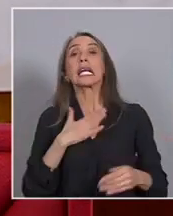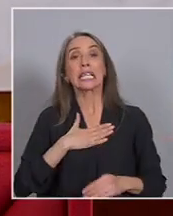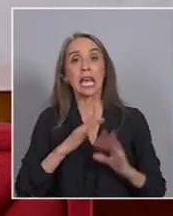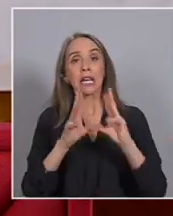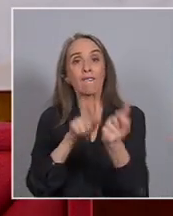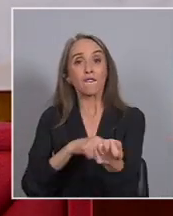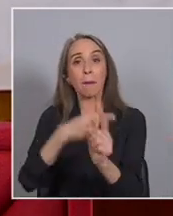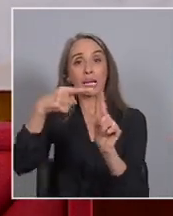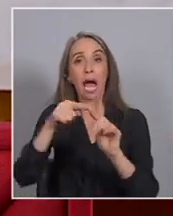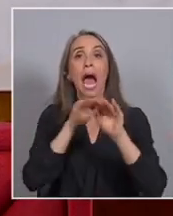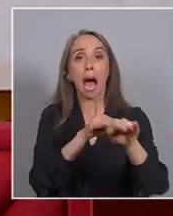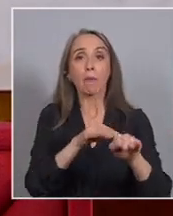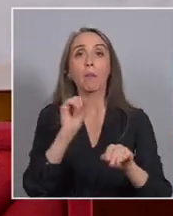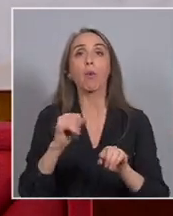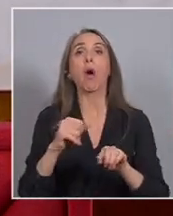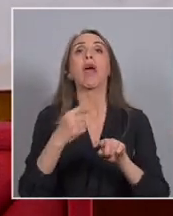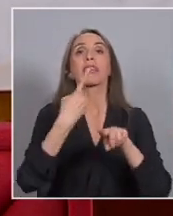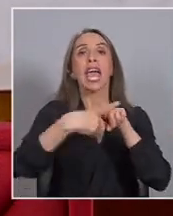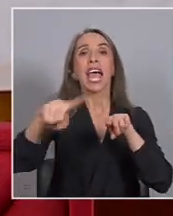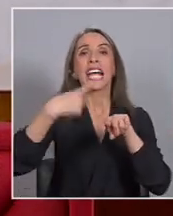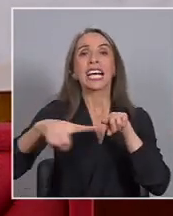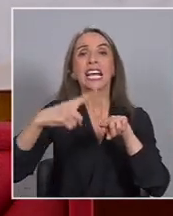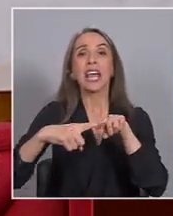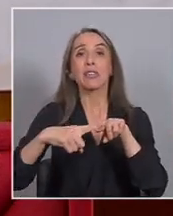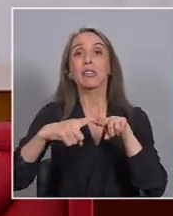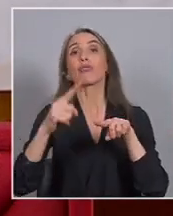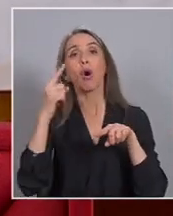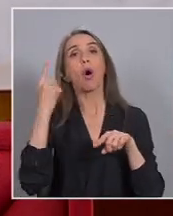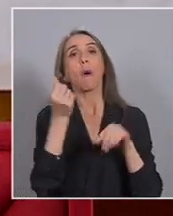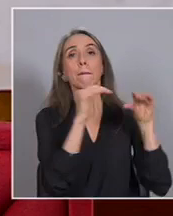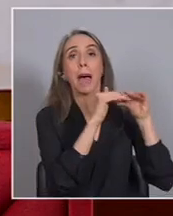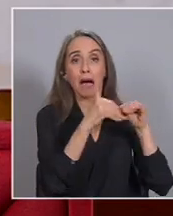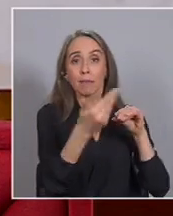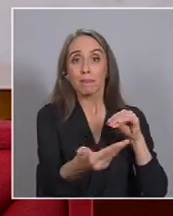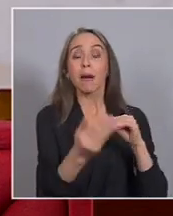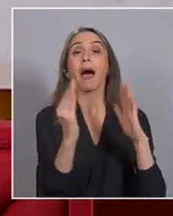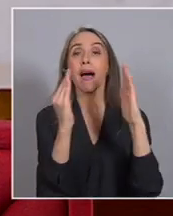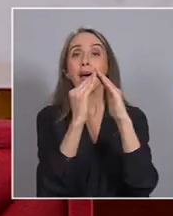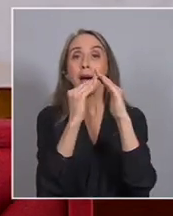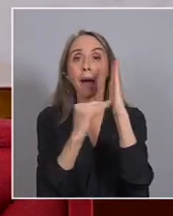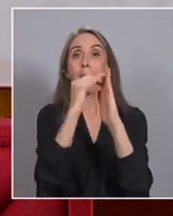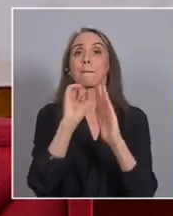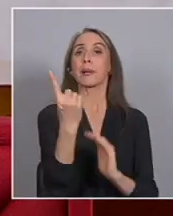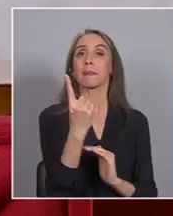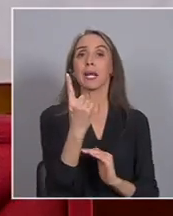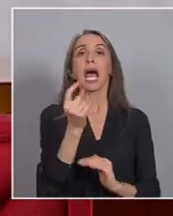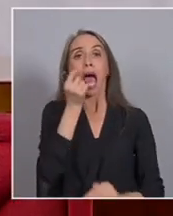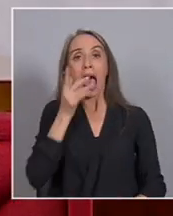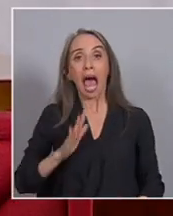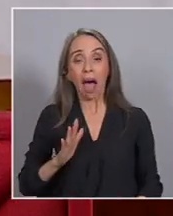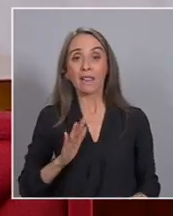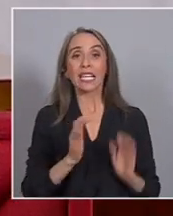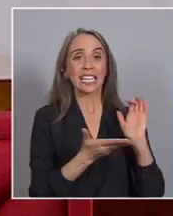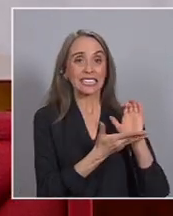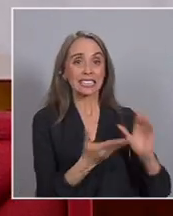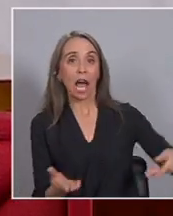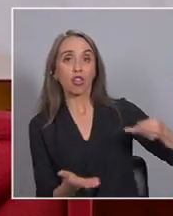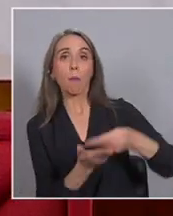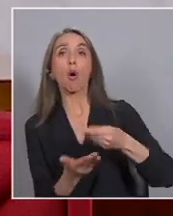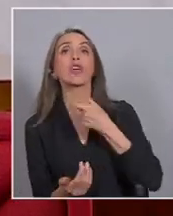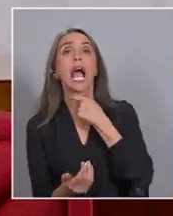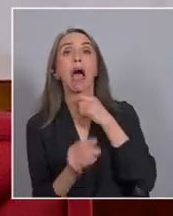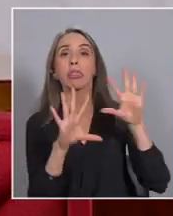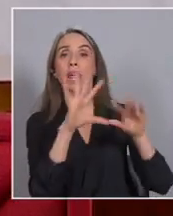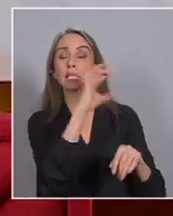apoyarlas a acceder a un crédito hipotecario para su primera vivienda. Por ello es que desde abril es posible postular a una garantía estatal del